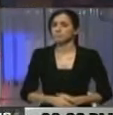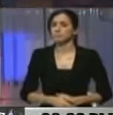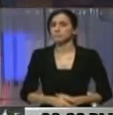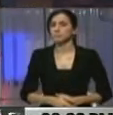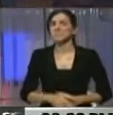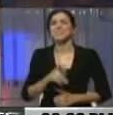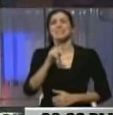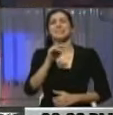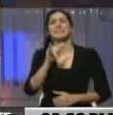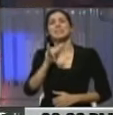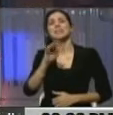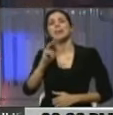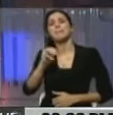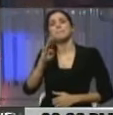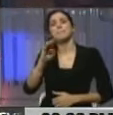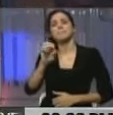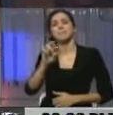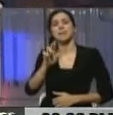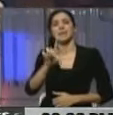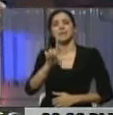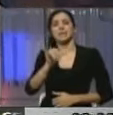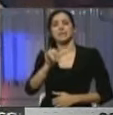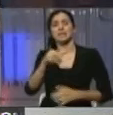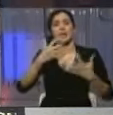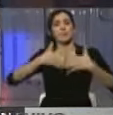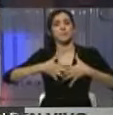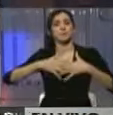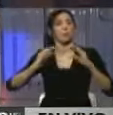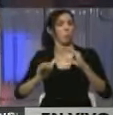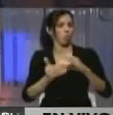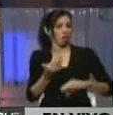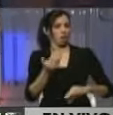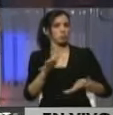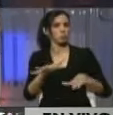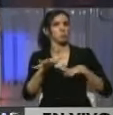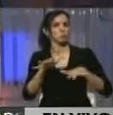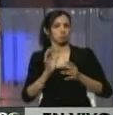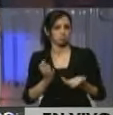Kimberly, ahí está, una planta muy moderna.